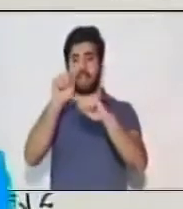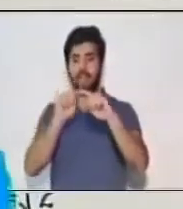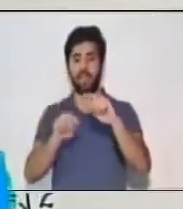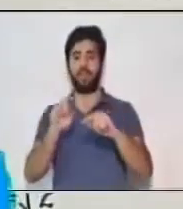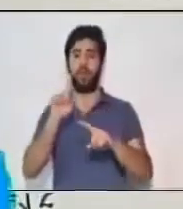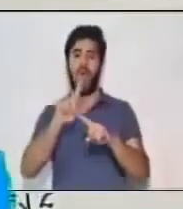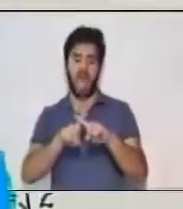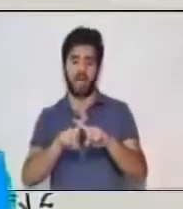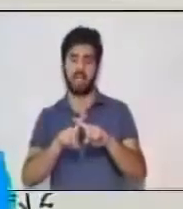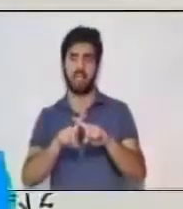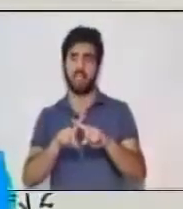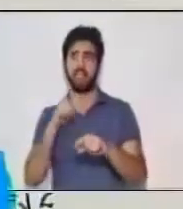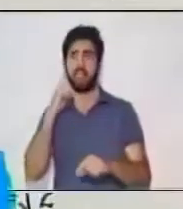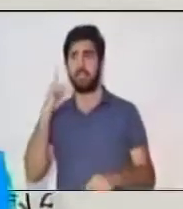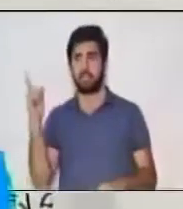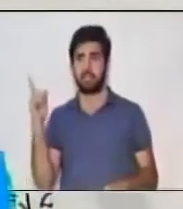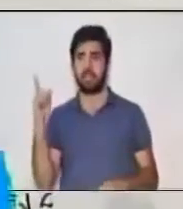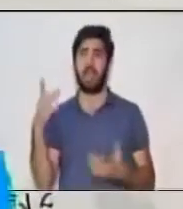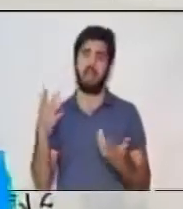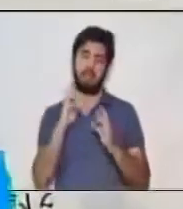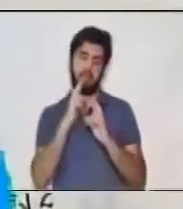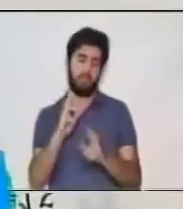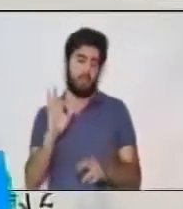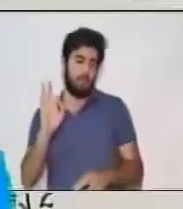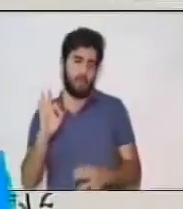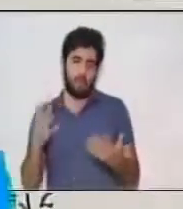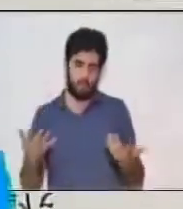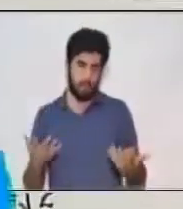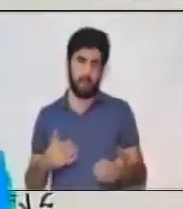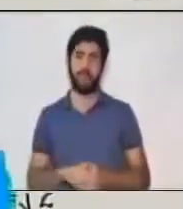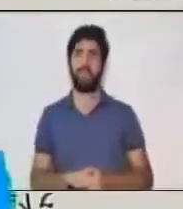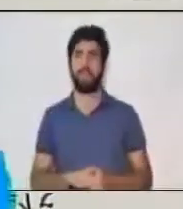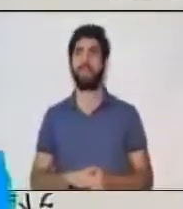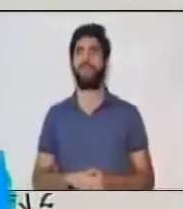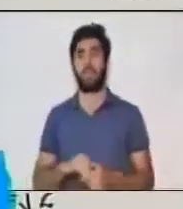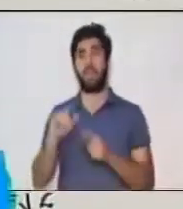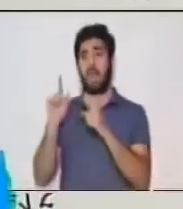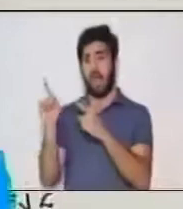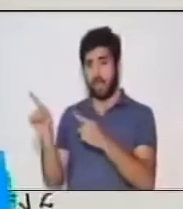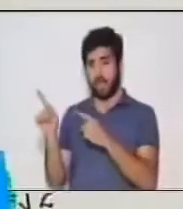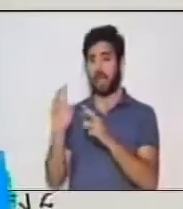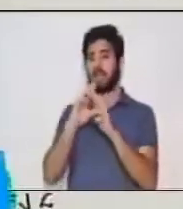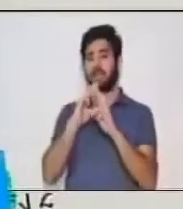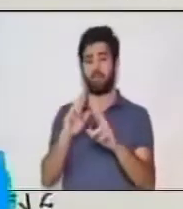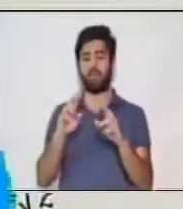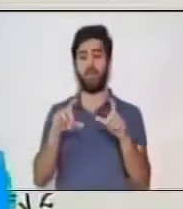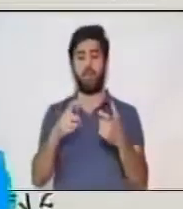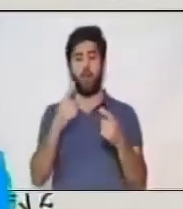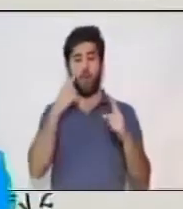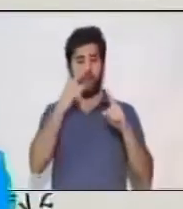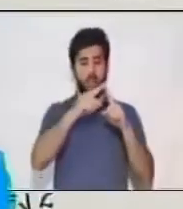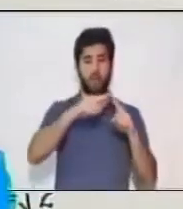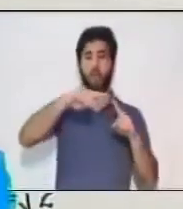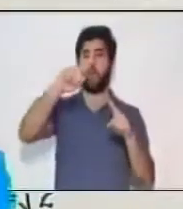variables. 3 dividido 1, 3. Ahí encontramos nuestra